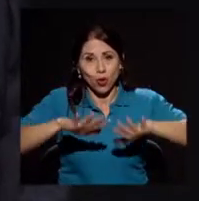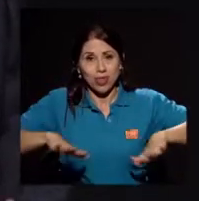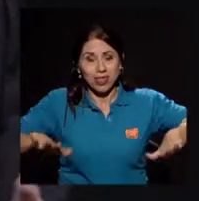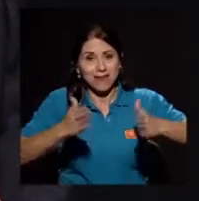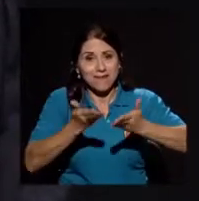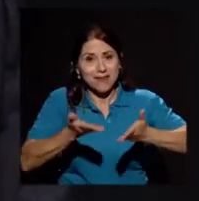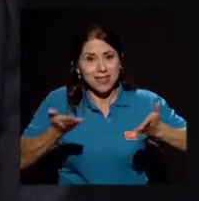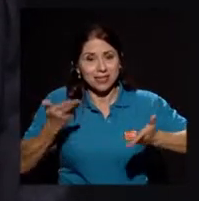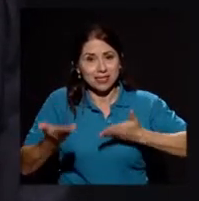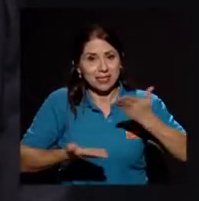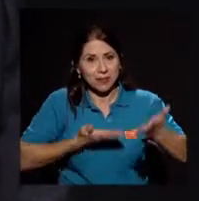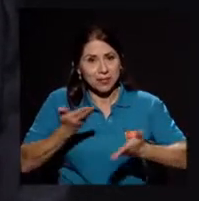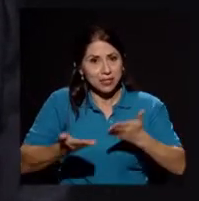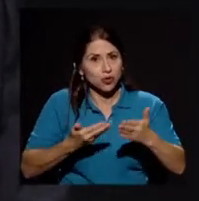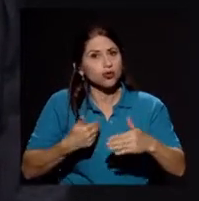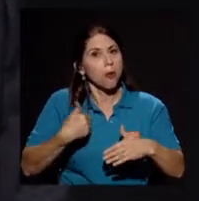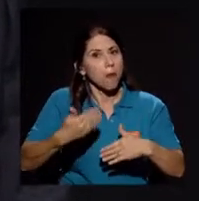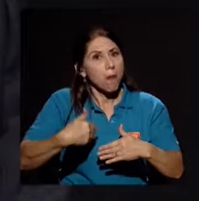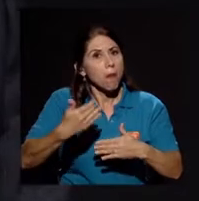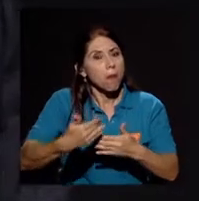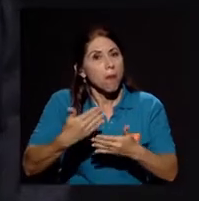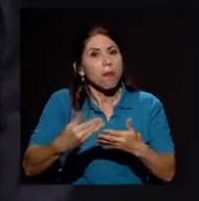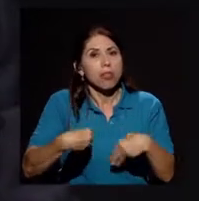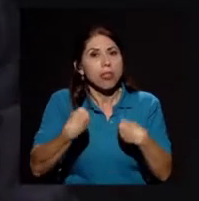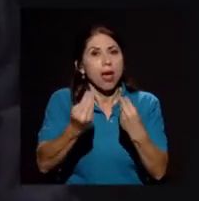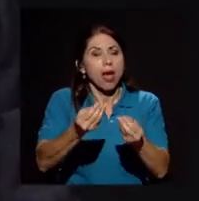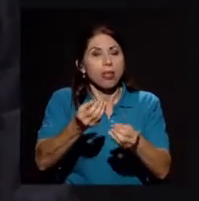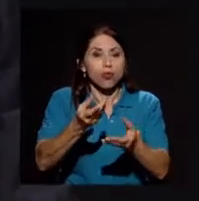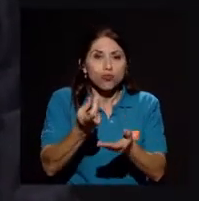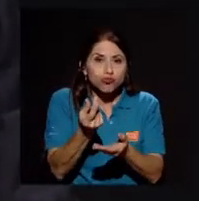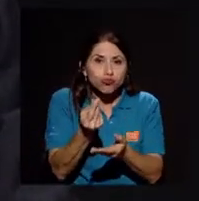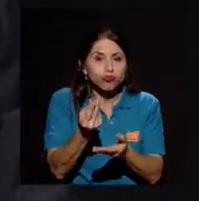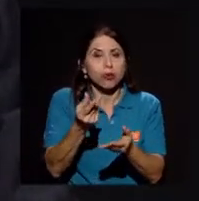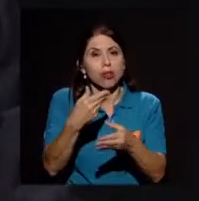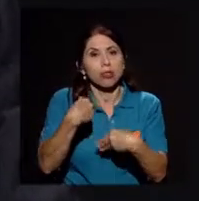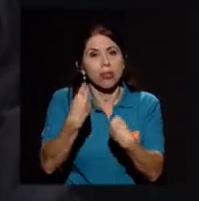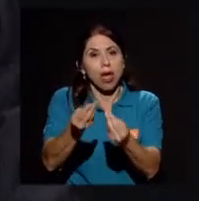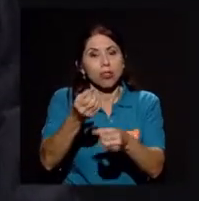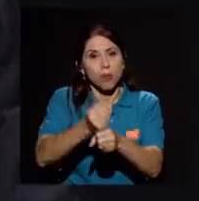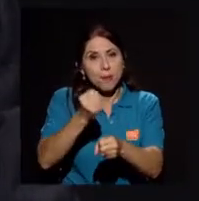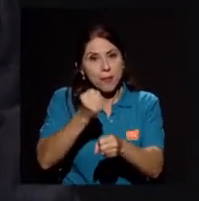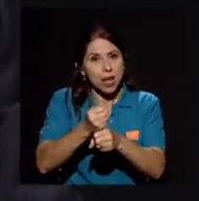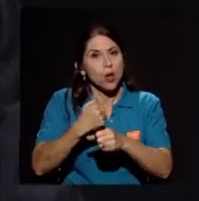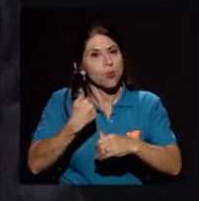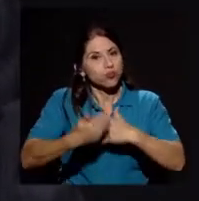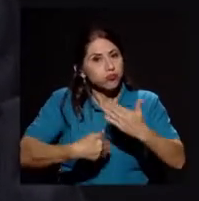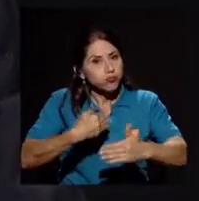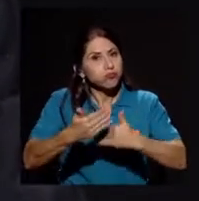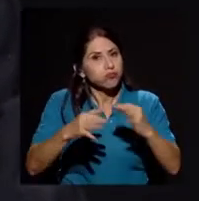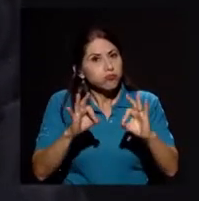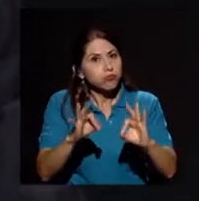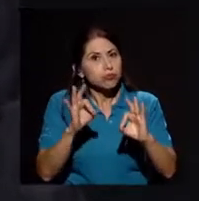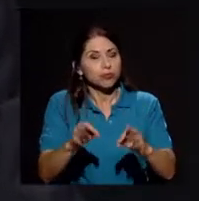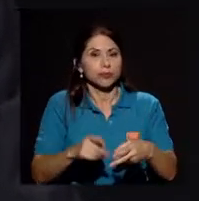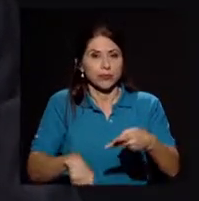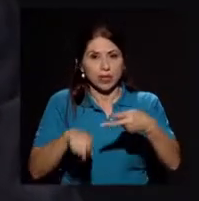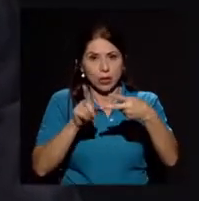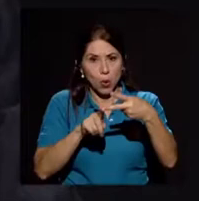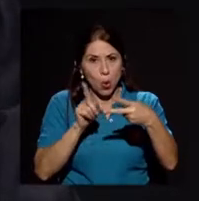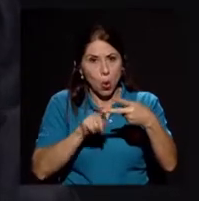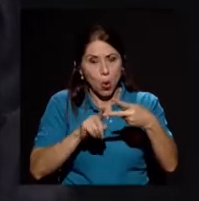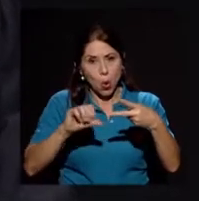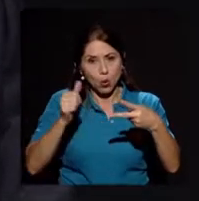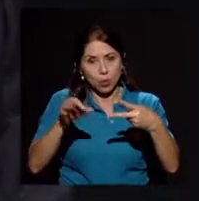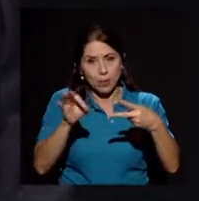digamos generando ingresos y empleo a un ritmo relativamente favorable y el otro elemento que creo que es